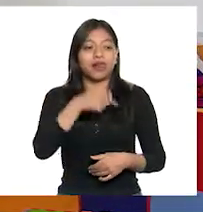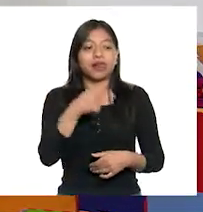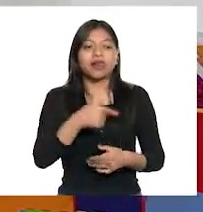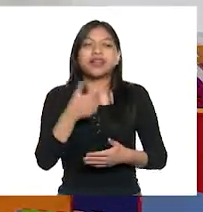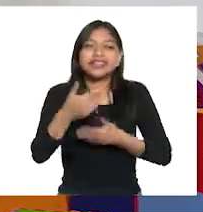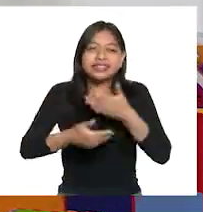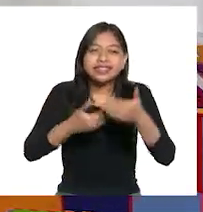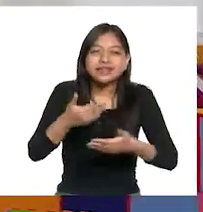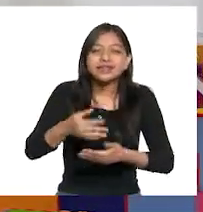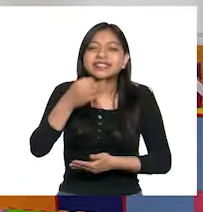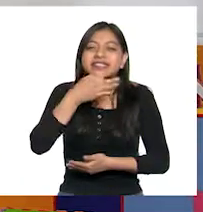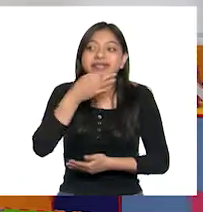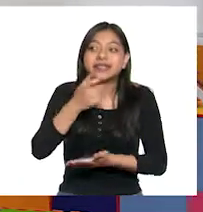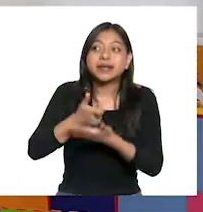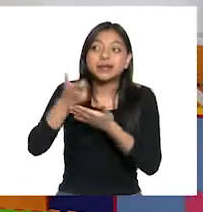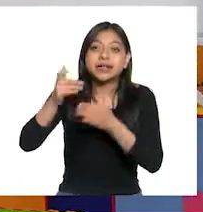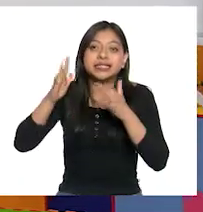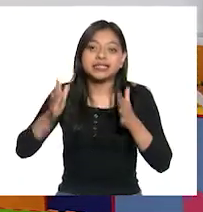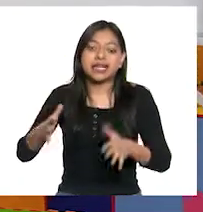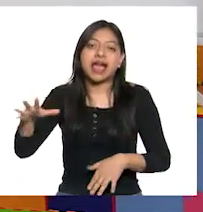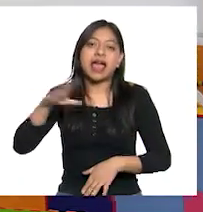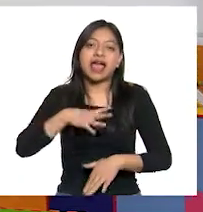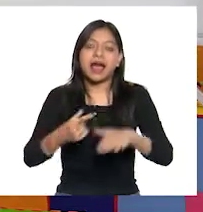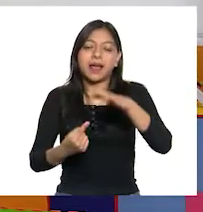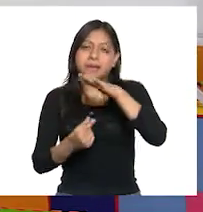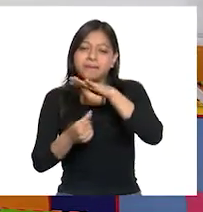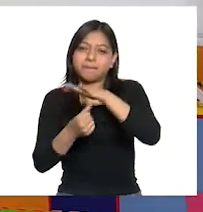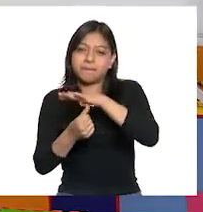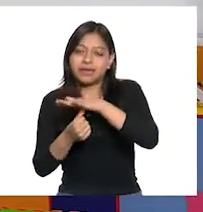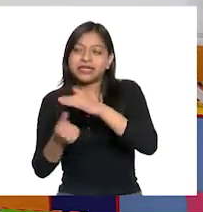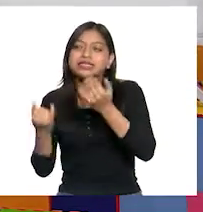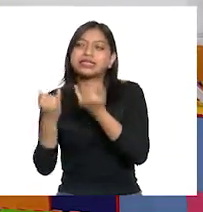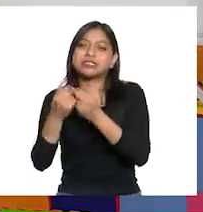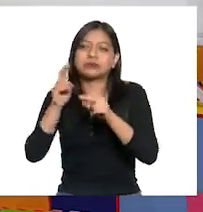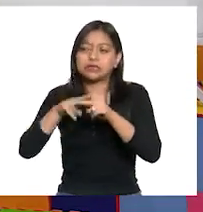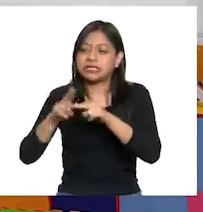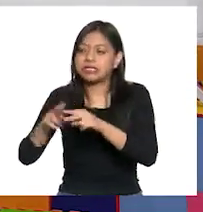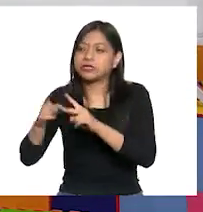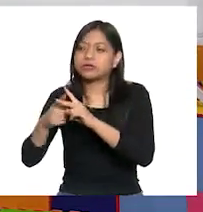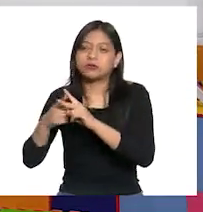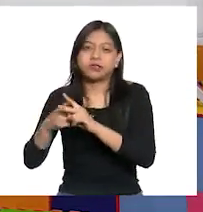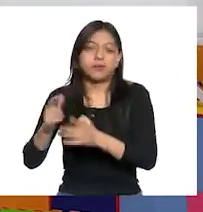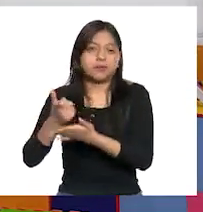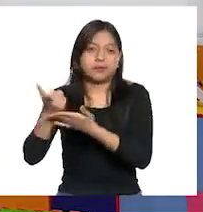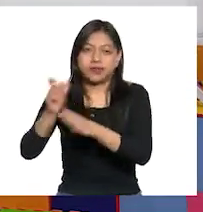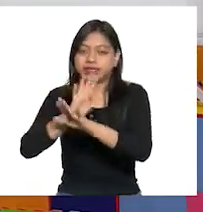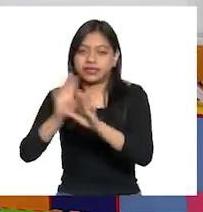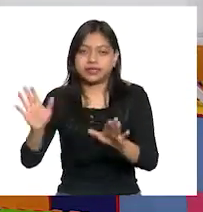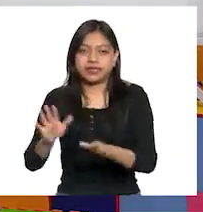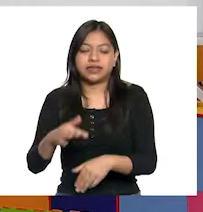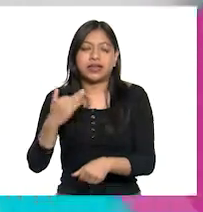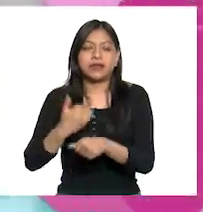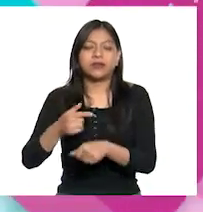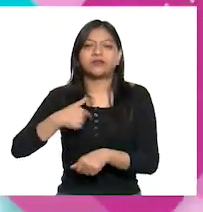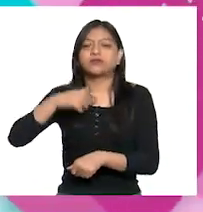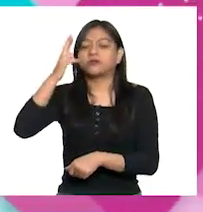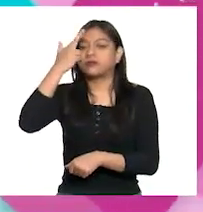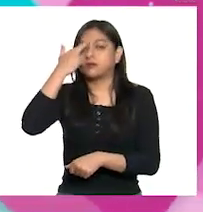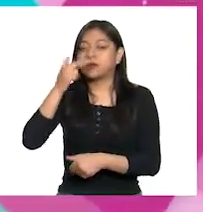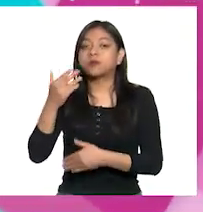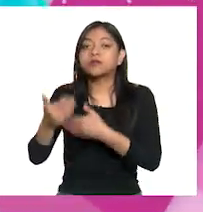ya incluye cierta cantidad de mesas y cierta cantidad de sillas. Exactamente. Yo recuerdo que el paquete decía que